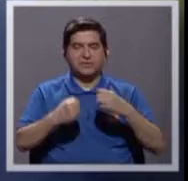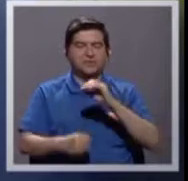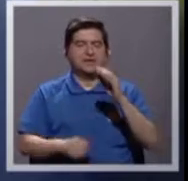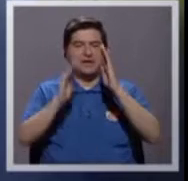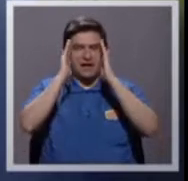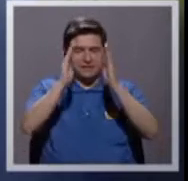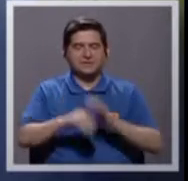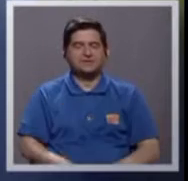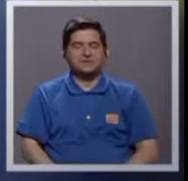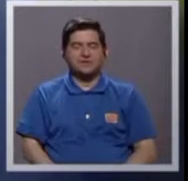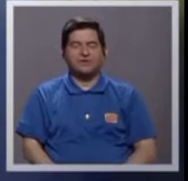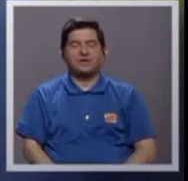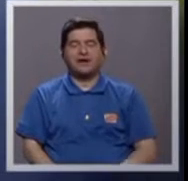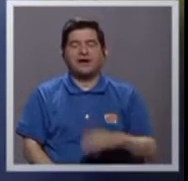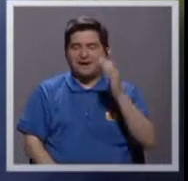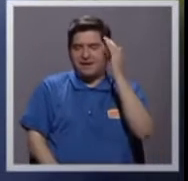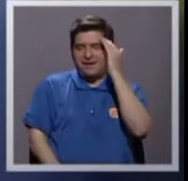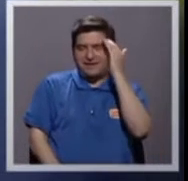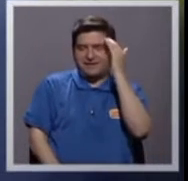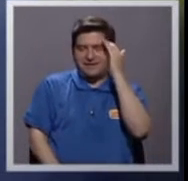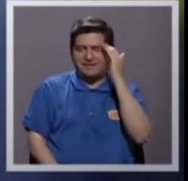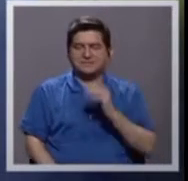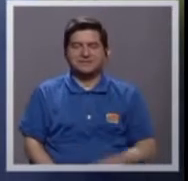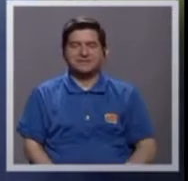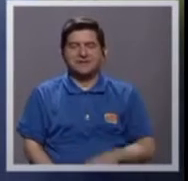Contralora General de la República.